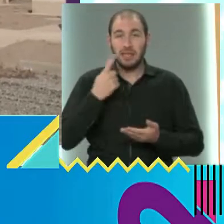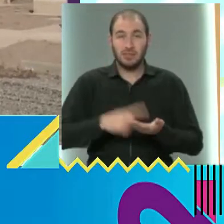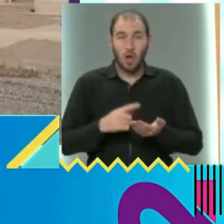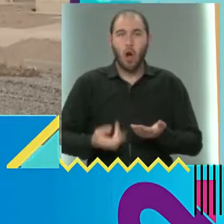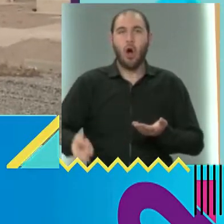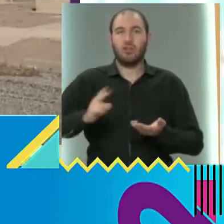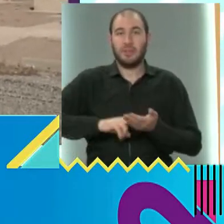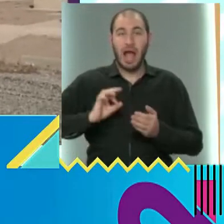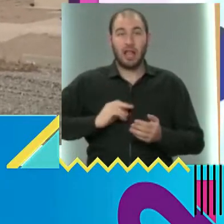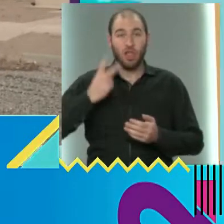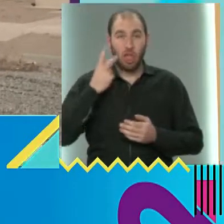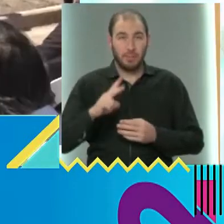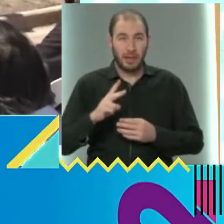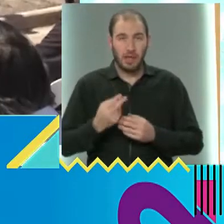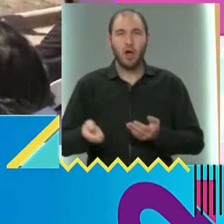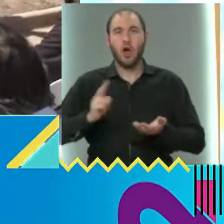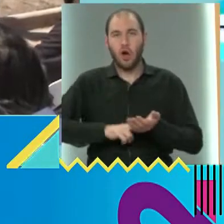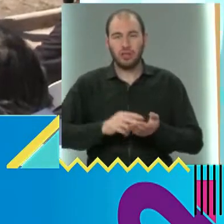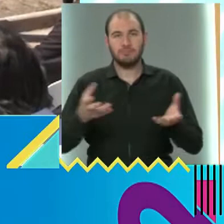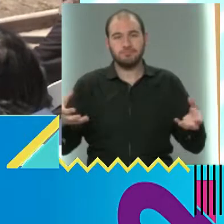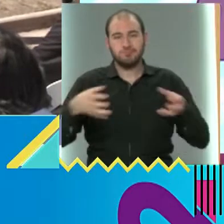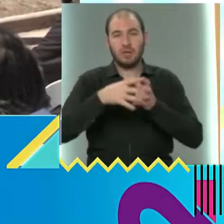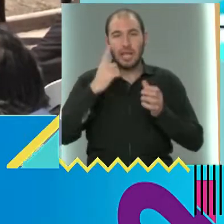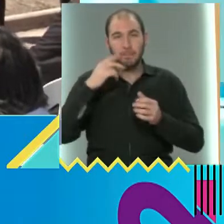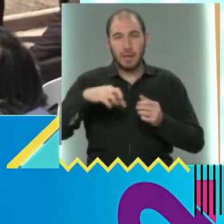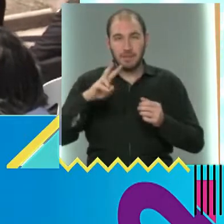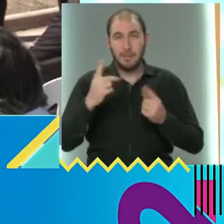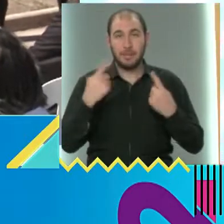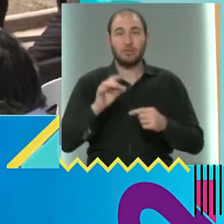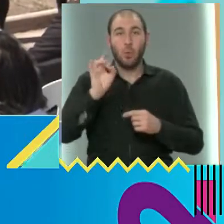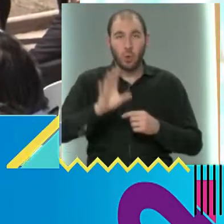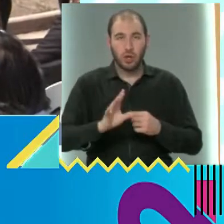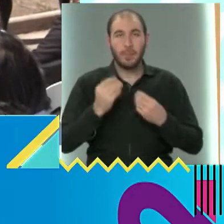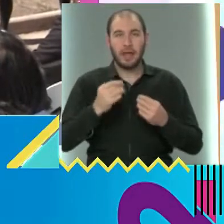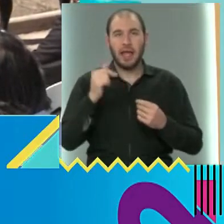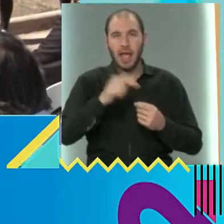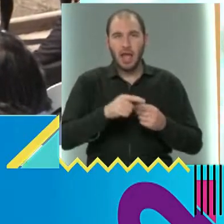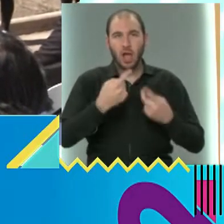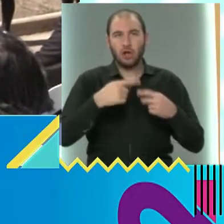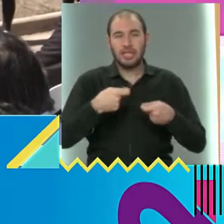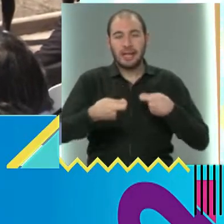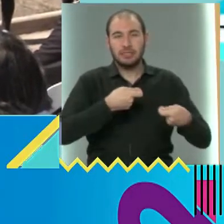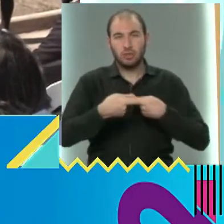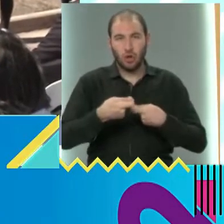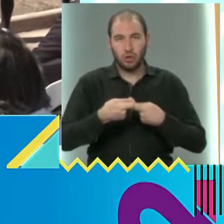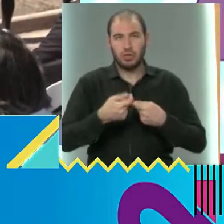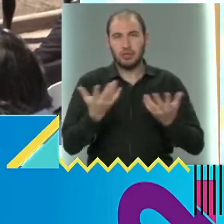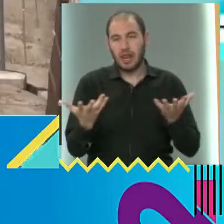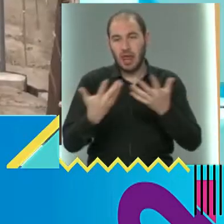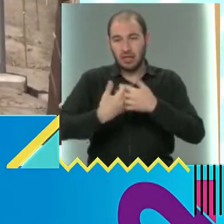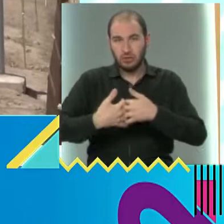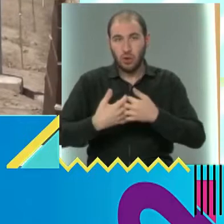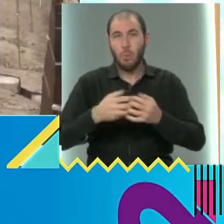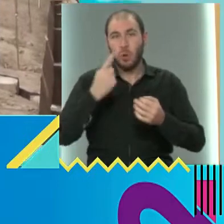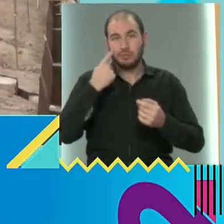volver a partir del año 2000 a volver a centralizar en el IPB, pero solamente para que actúe como como herramienta de gestión y articule con